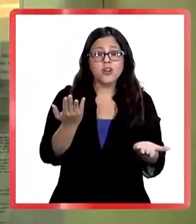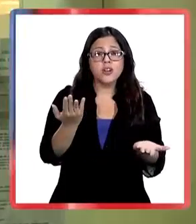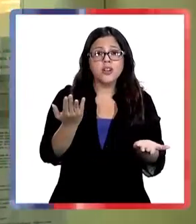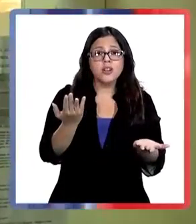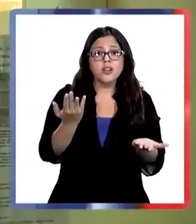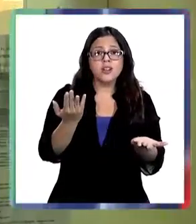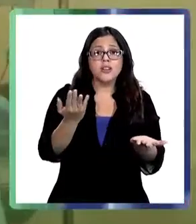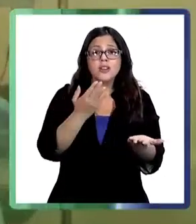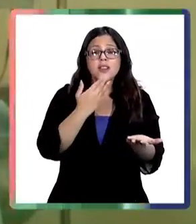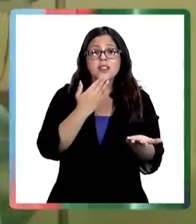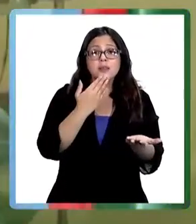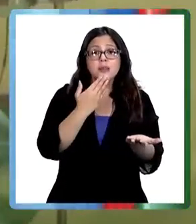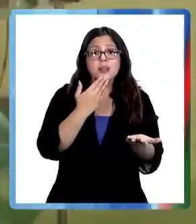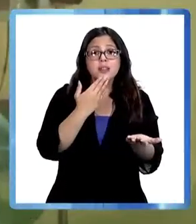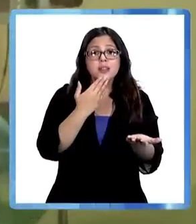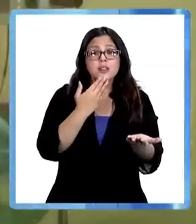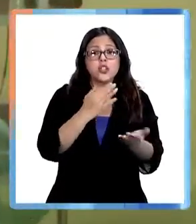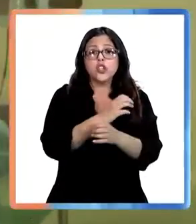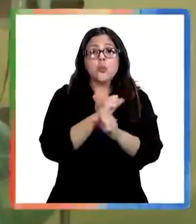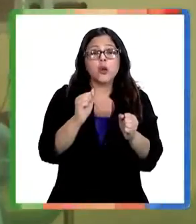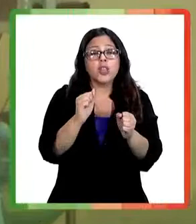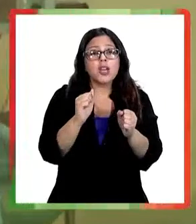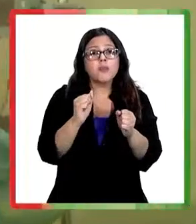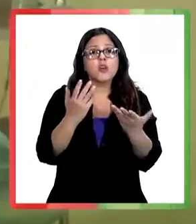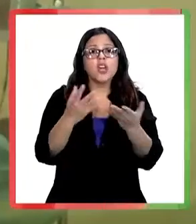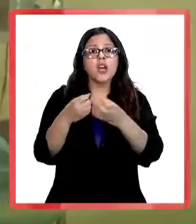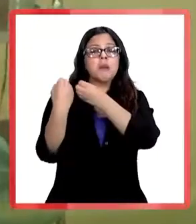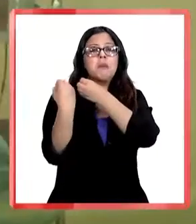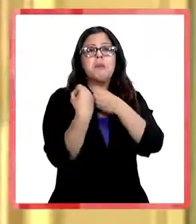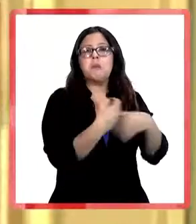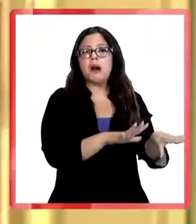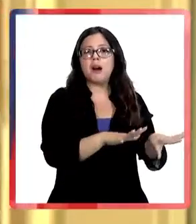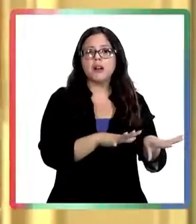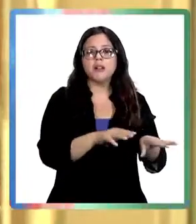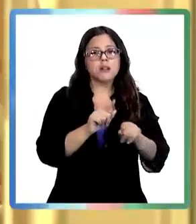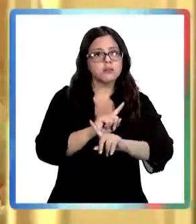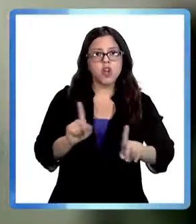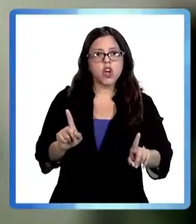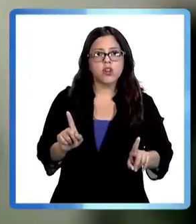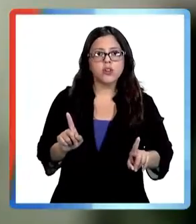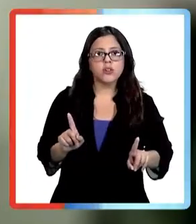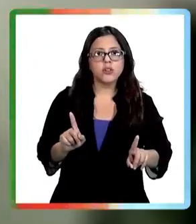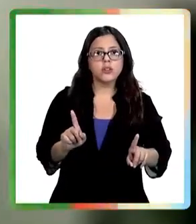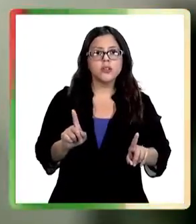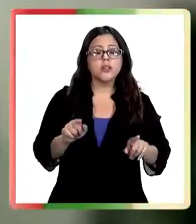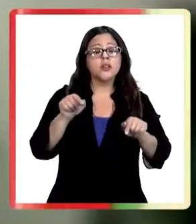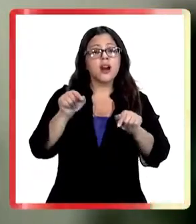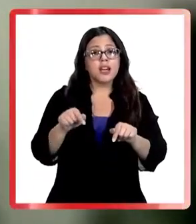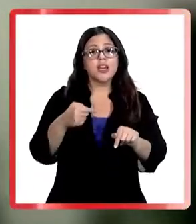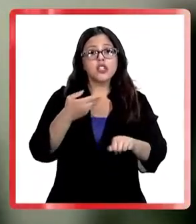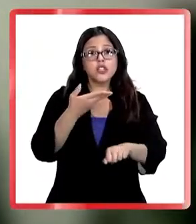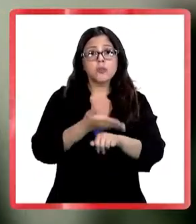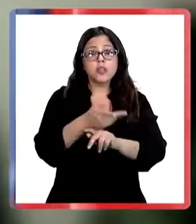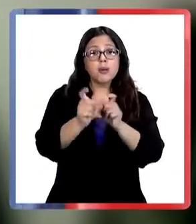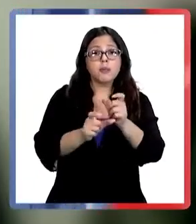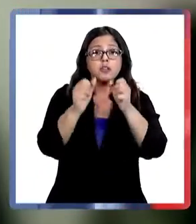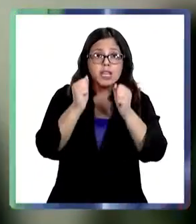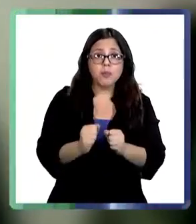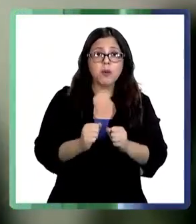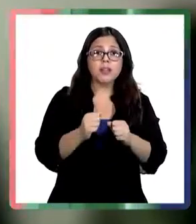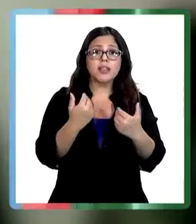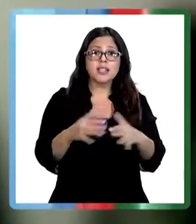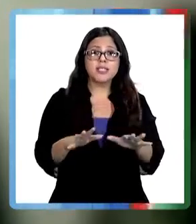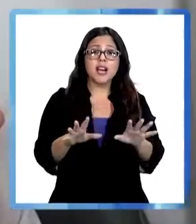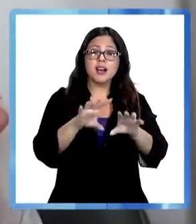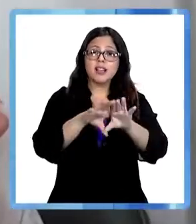otras cosas, pero principalmente la vacuna, no podemos perder el norte ni bajar la guardia en vacunarnos. Así que el llamado es a los que puedan, los